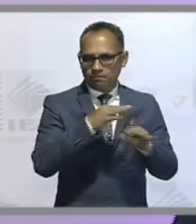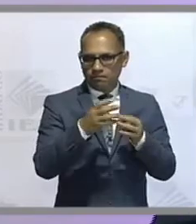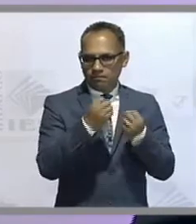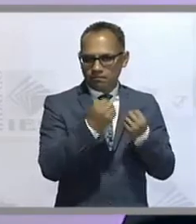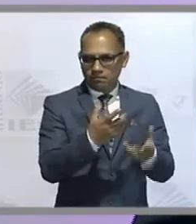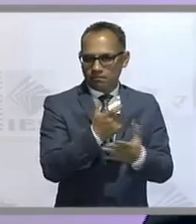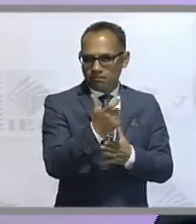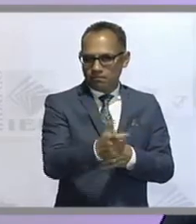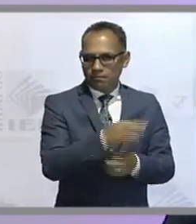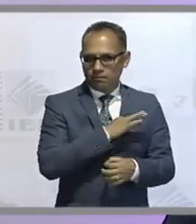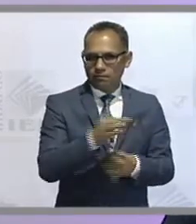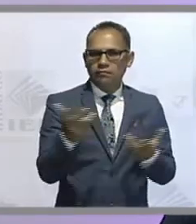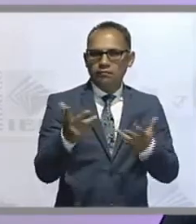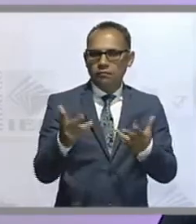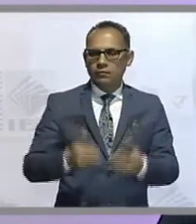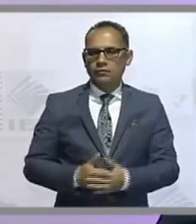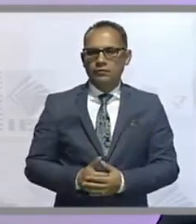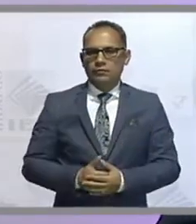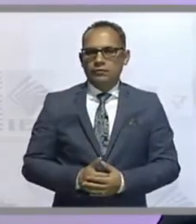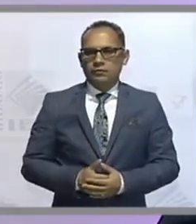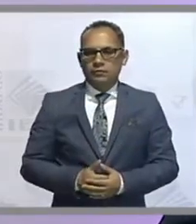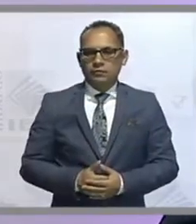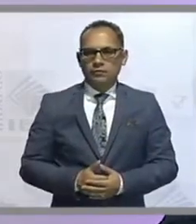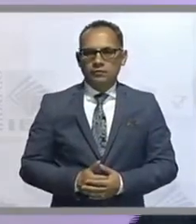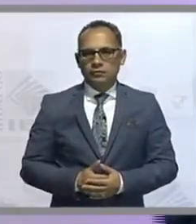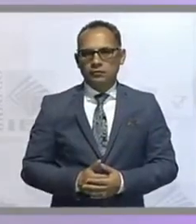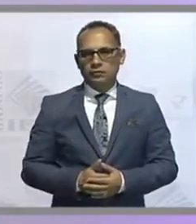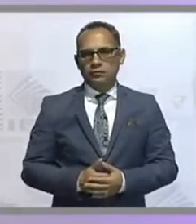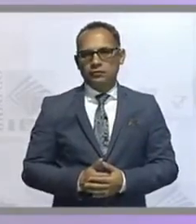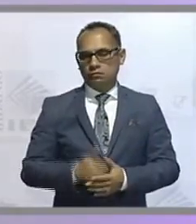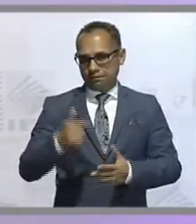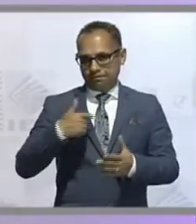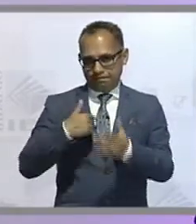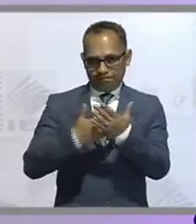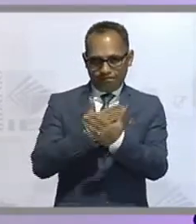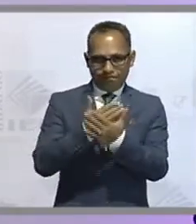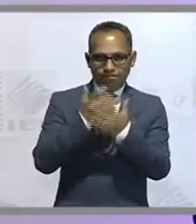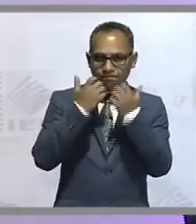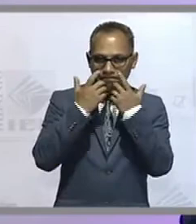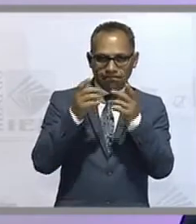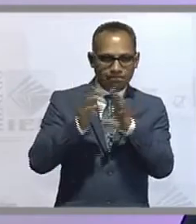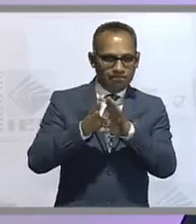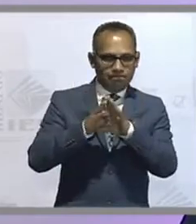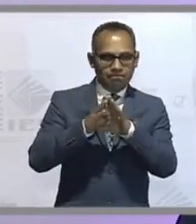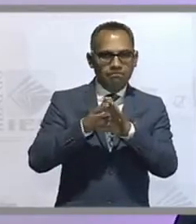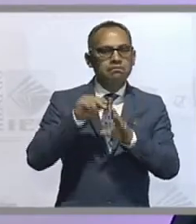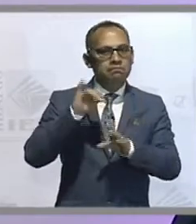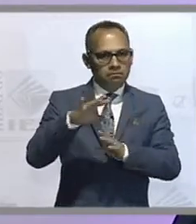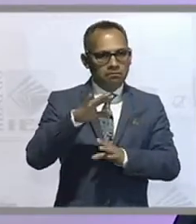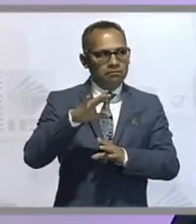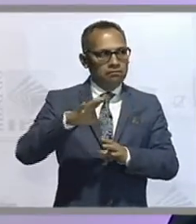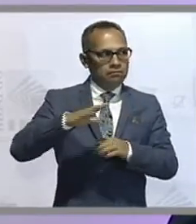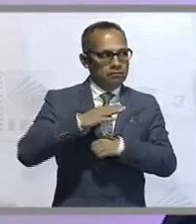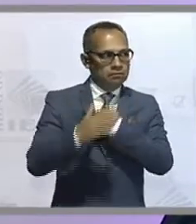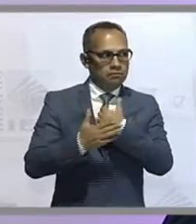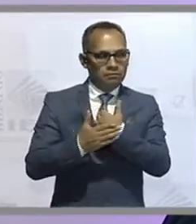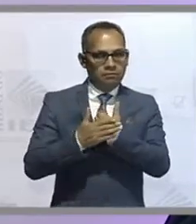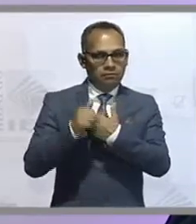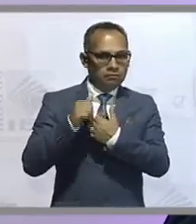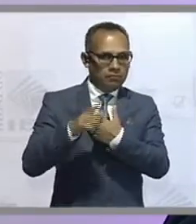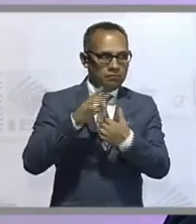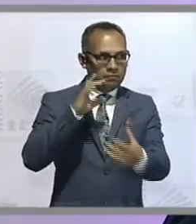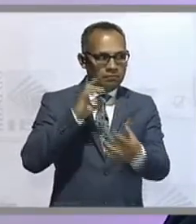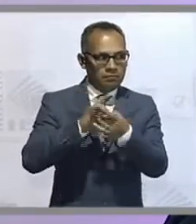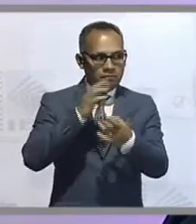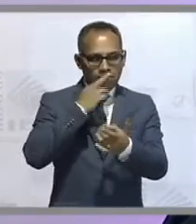promover una cultura empresarial y gubernamental que incorpore a las mujeres como parte de su fuerza laboral